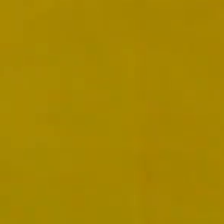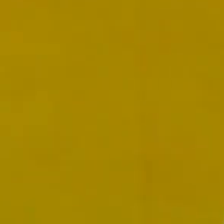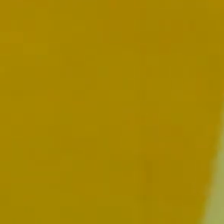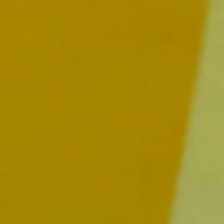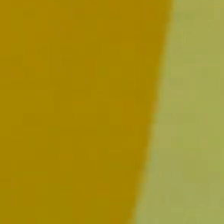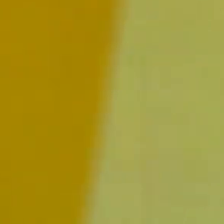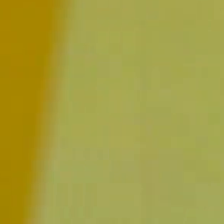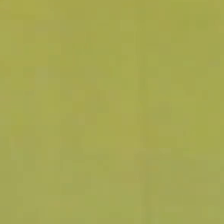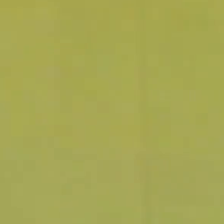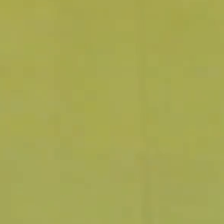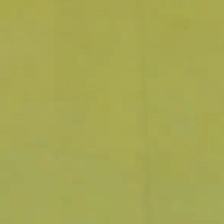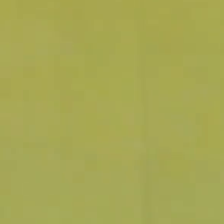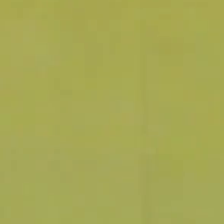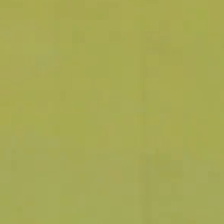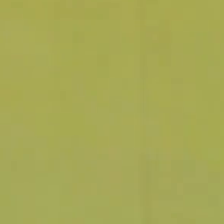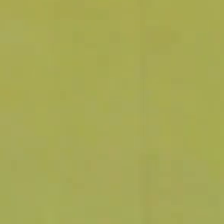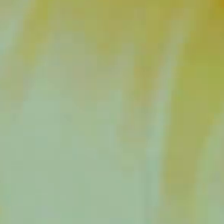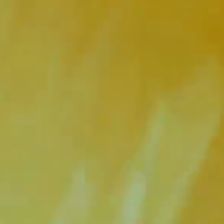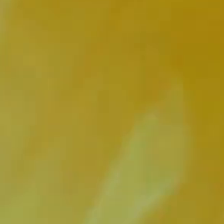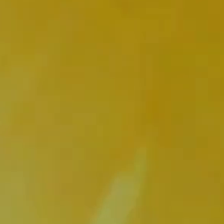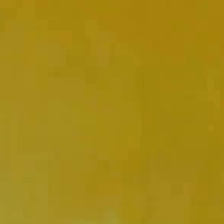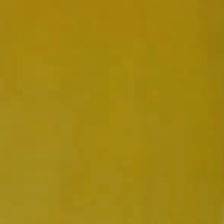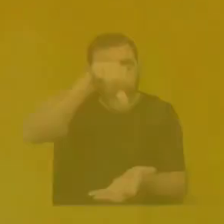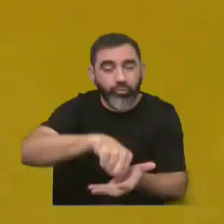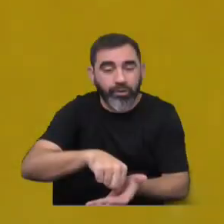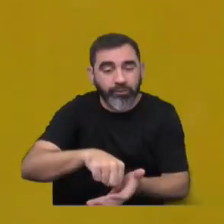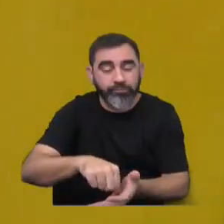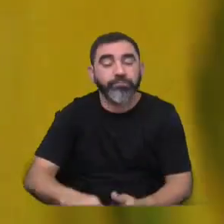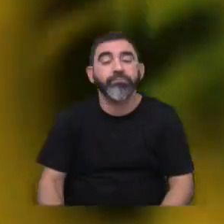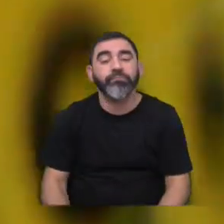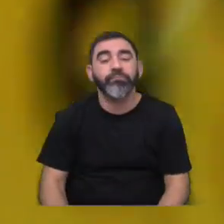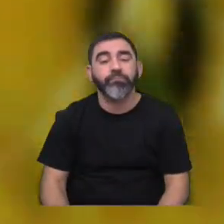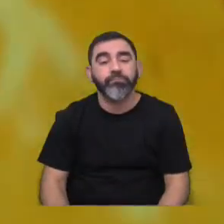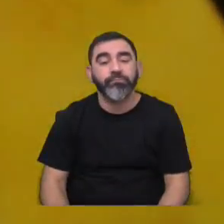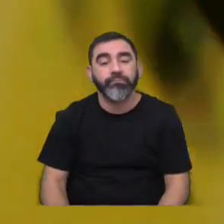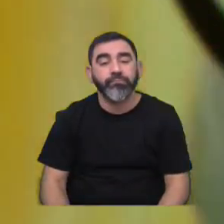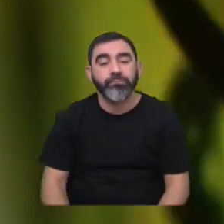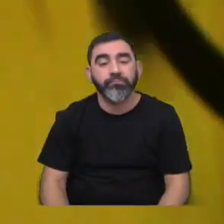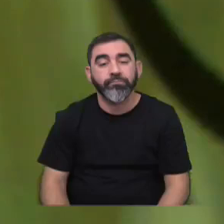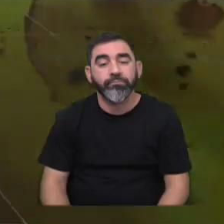Ciencia. Como siempre aquí en TV Ciudad, los y las esperamos la semana que viene.